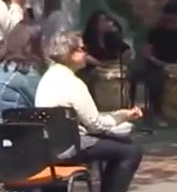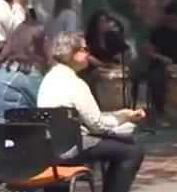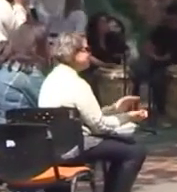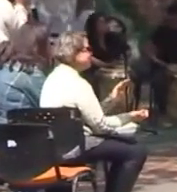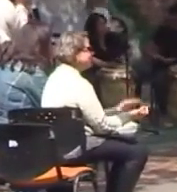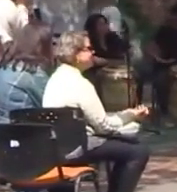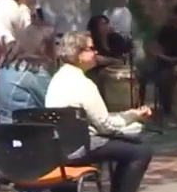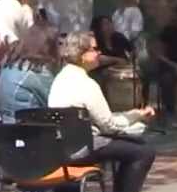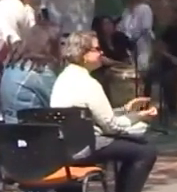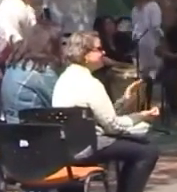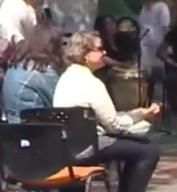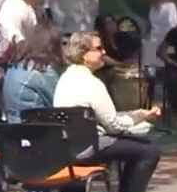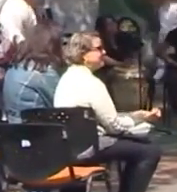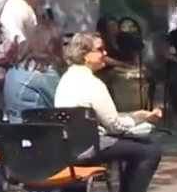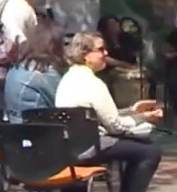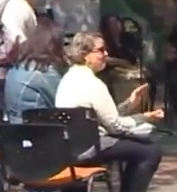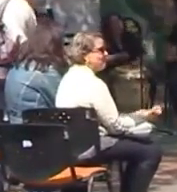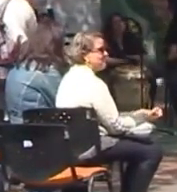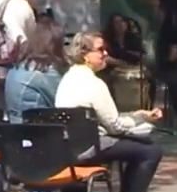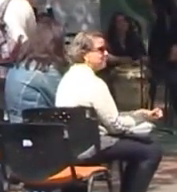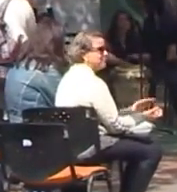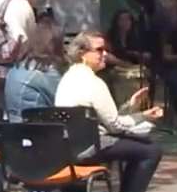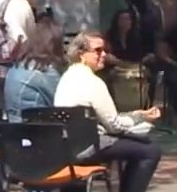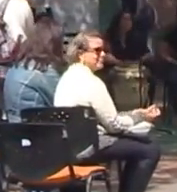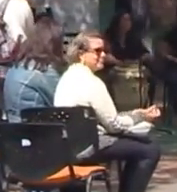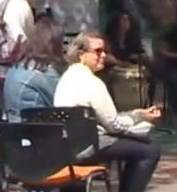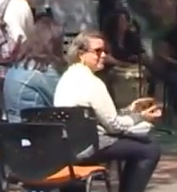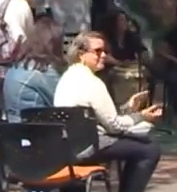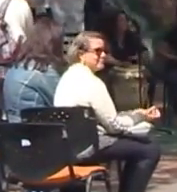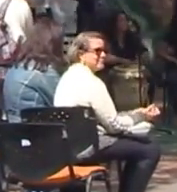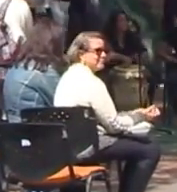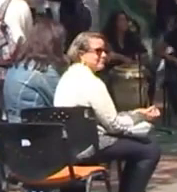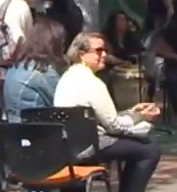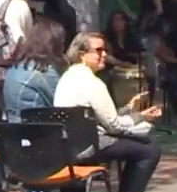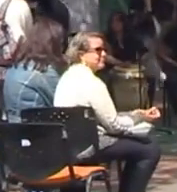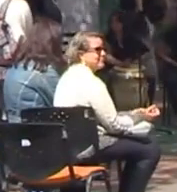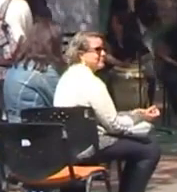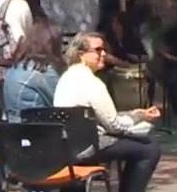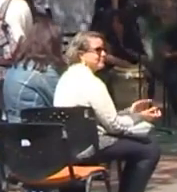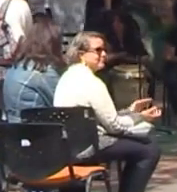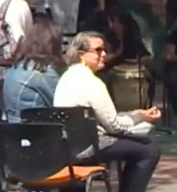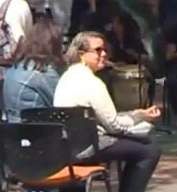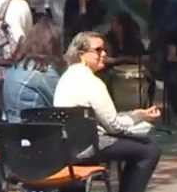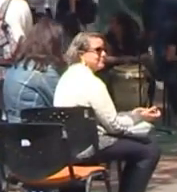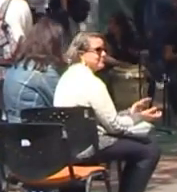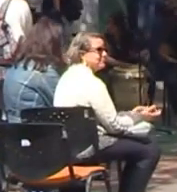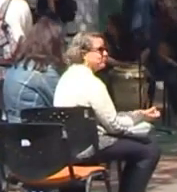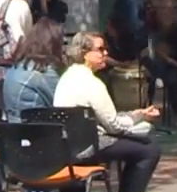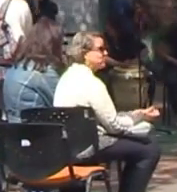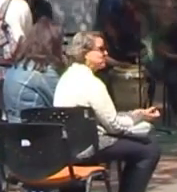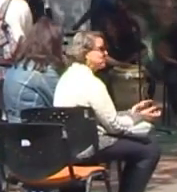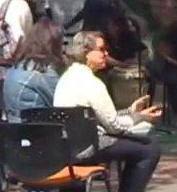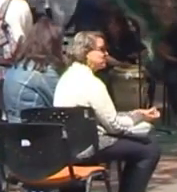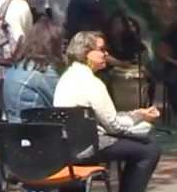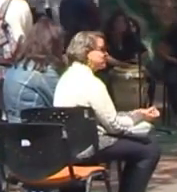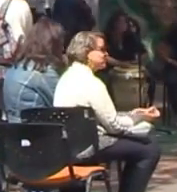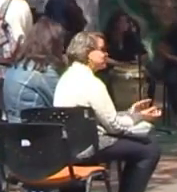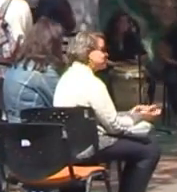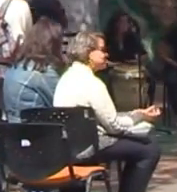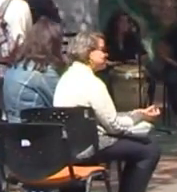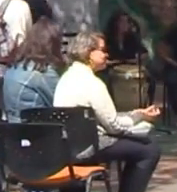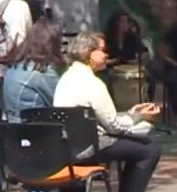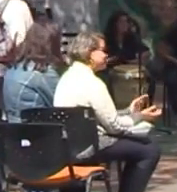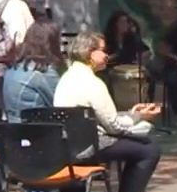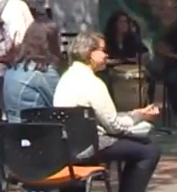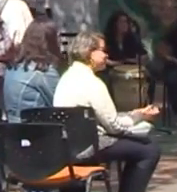pega, porque me pega, mamita es. Porque me pega, porque me